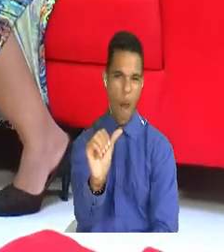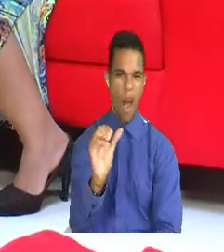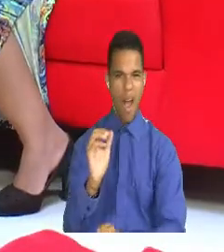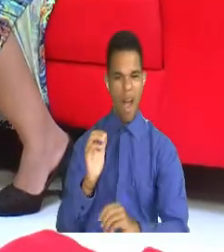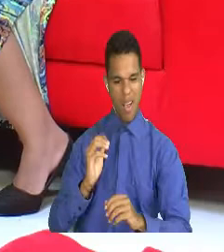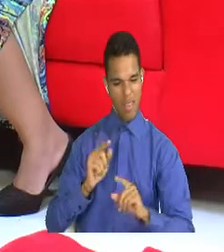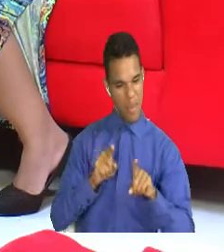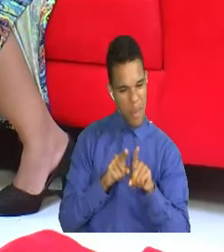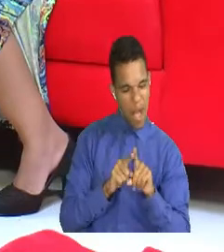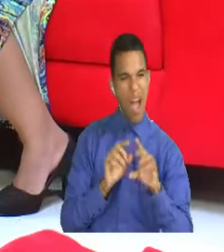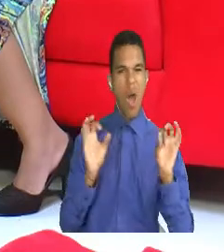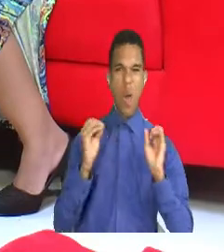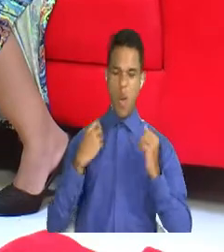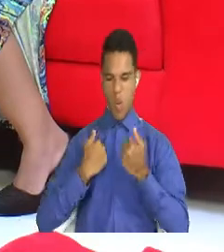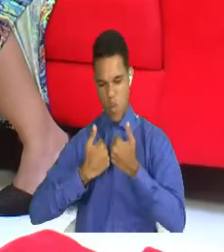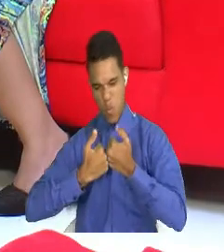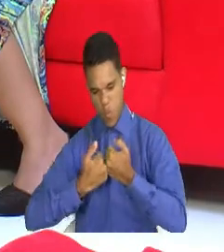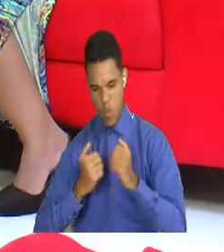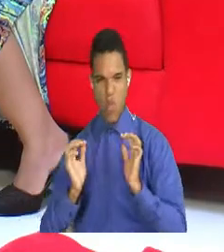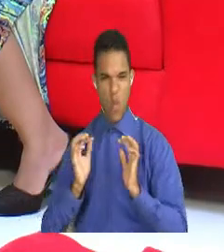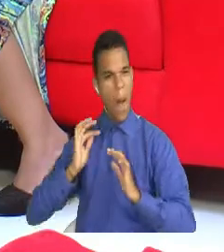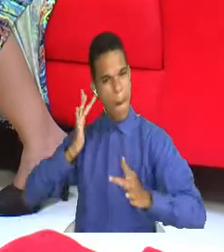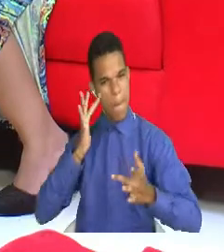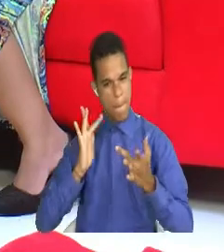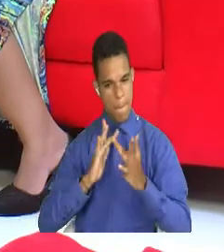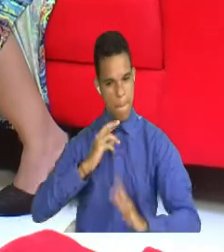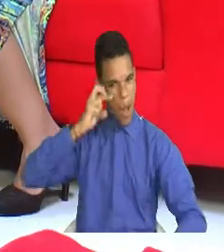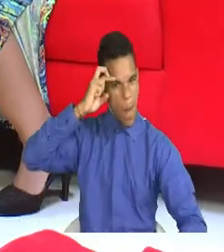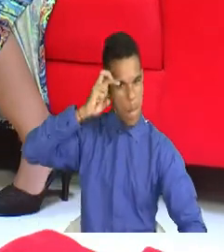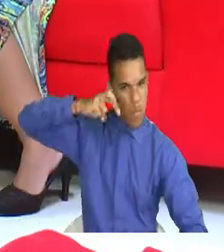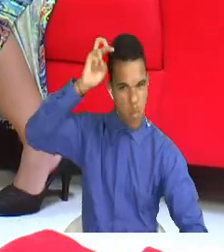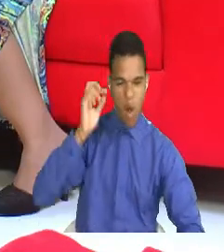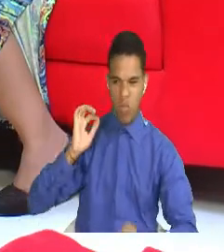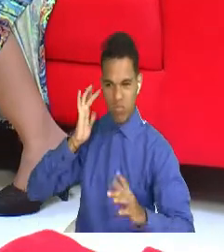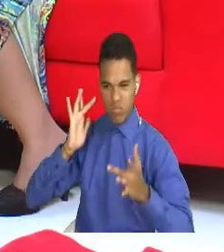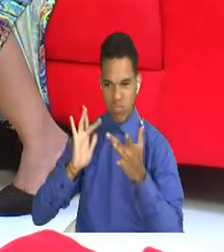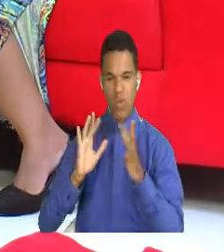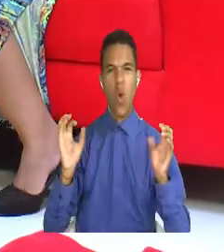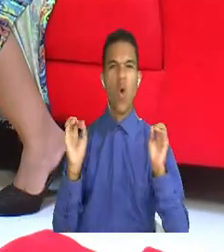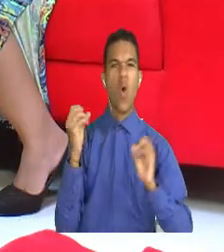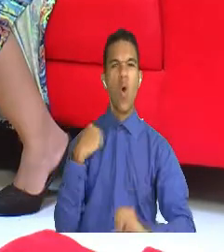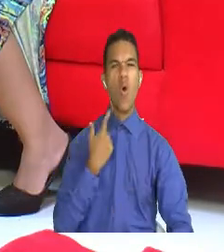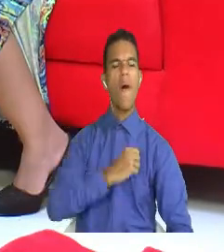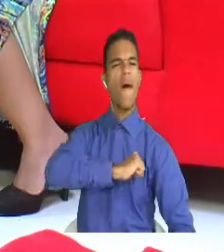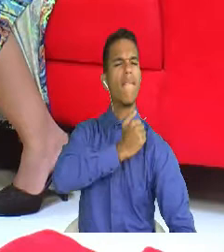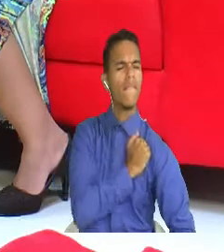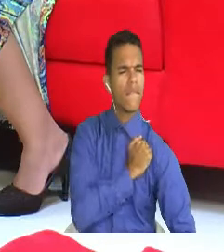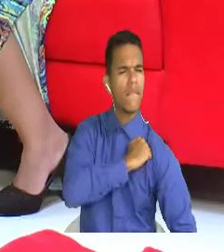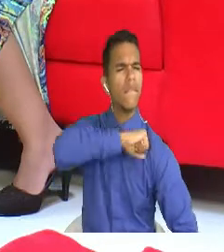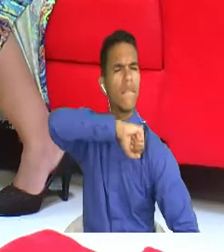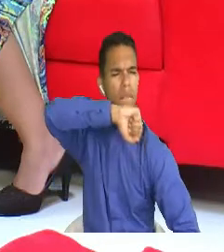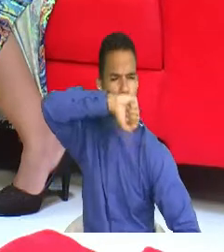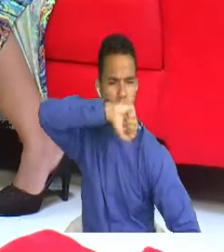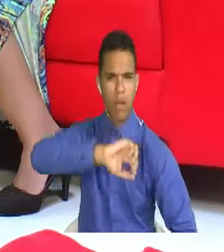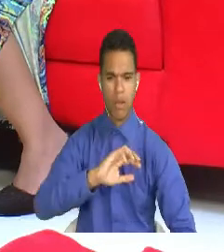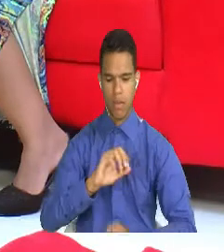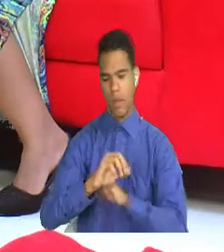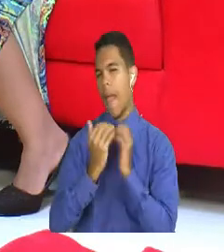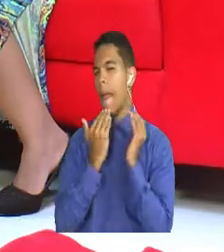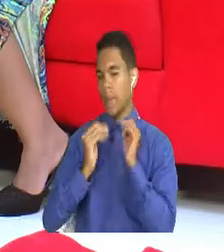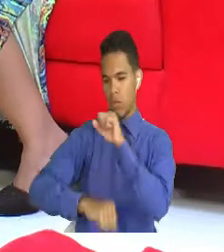darle a mi novio algo acorde a su profesión o acorde a su hobby favorito, entonces, por ejemplo, que le gusta muchísimo el fútbol. Yo...